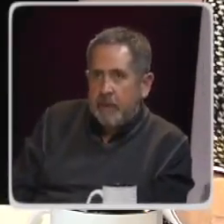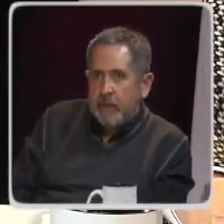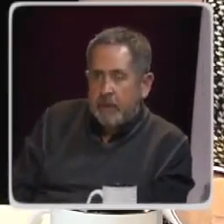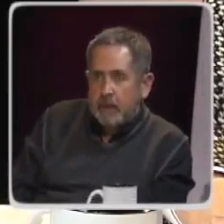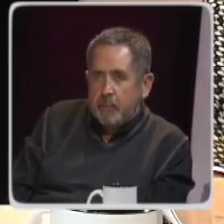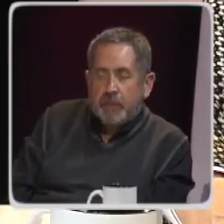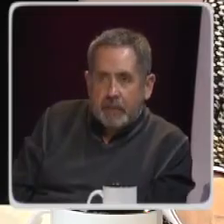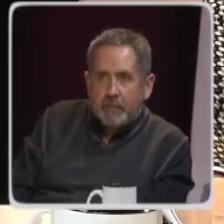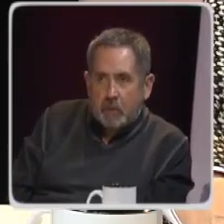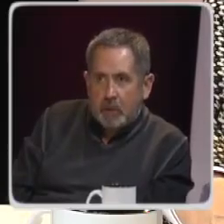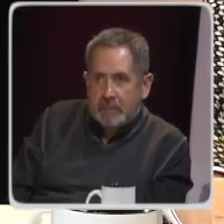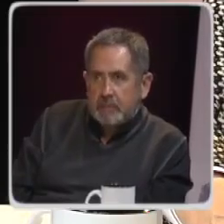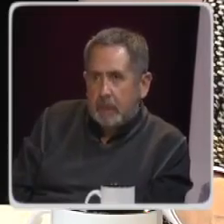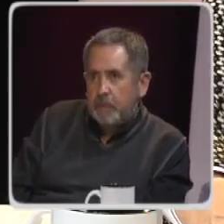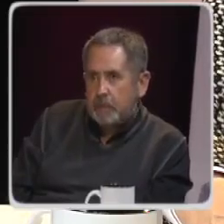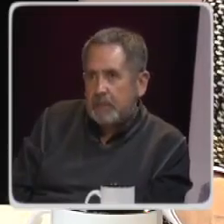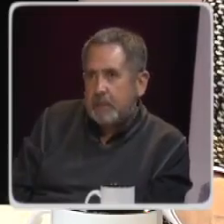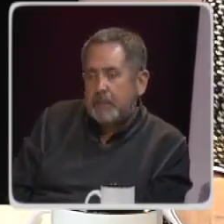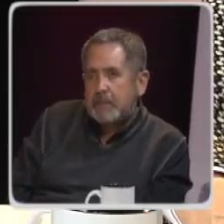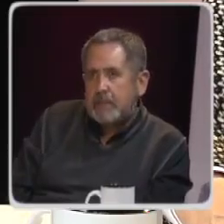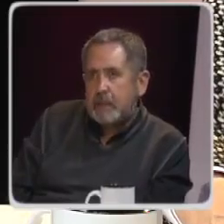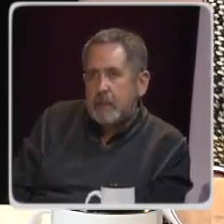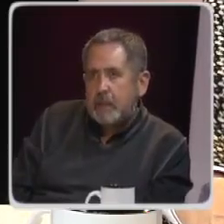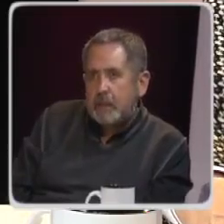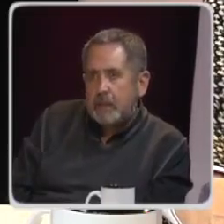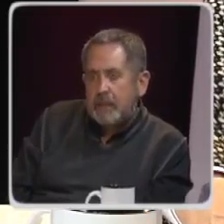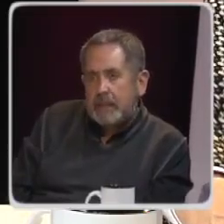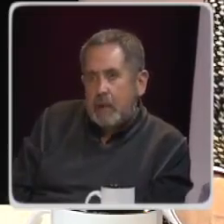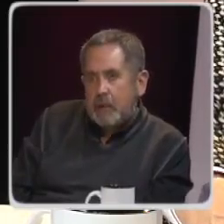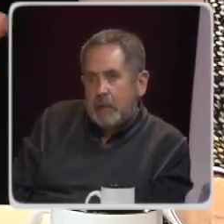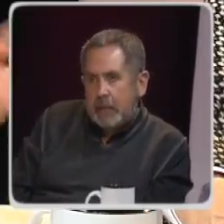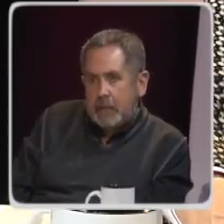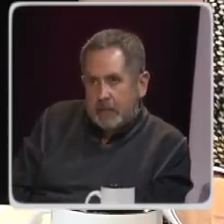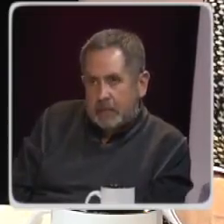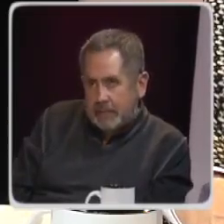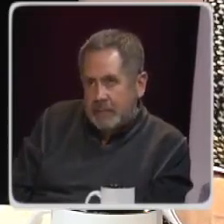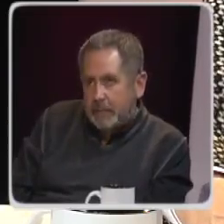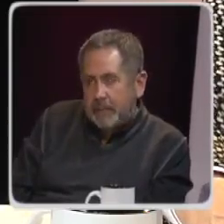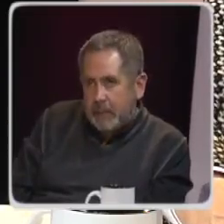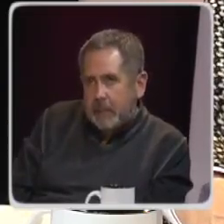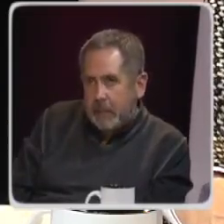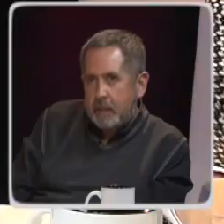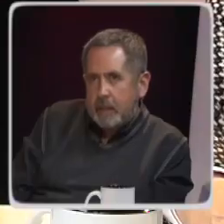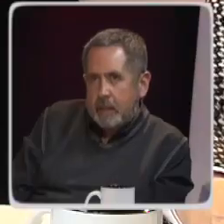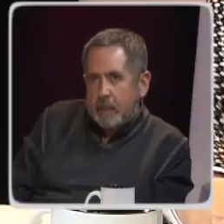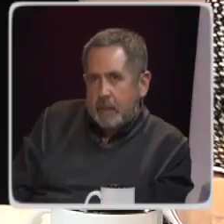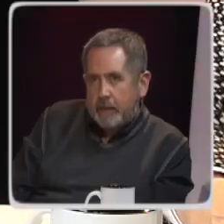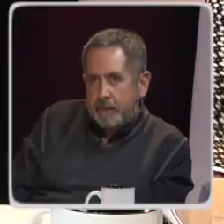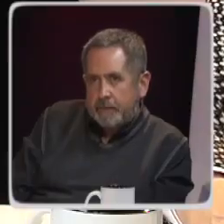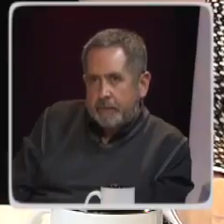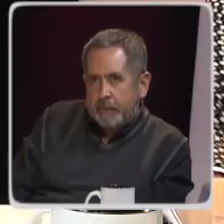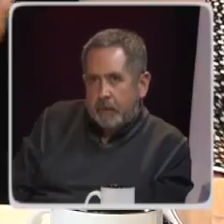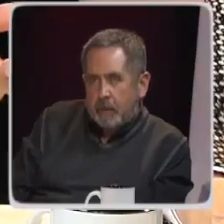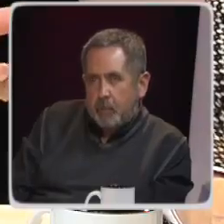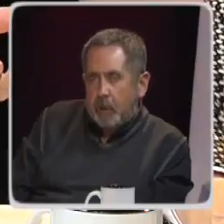indígenas niegan la consulta porque ellos ya tienen un vehículo, ellos ya tienen una